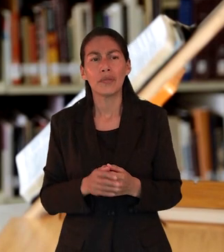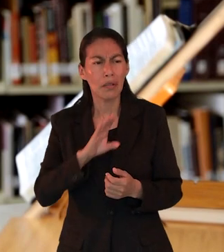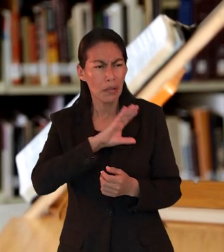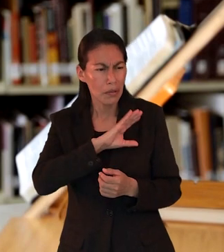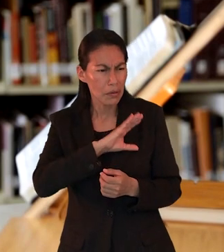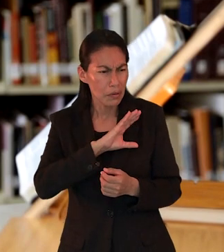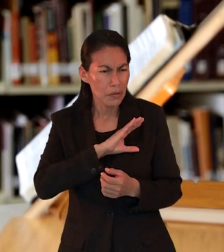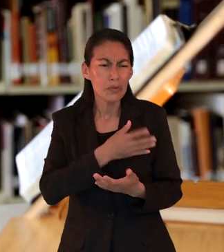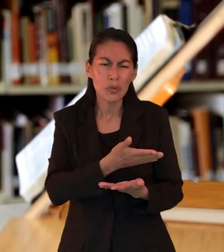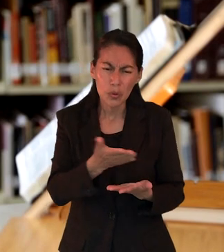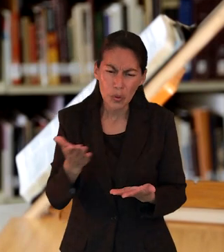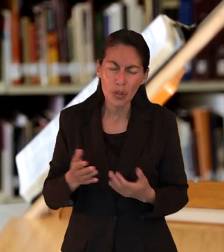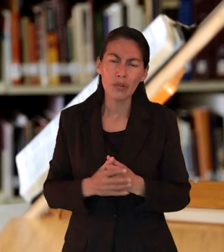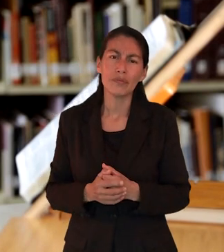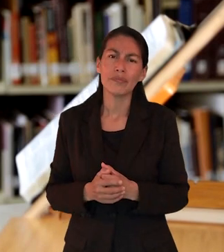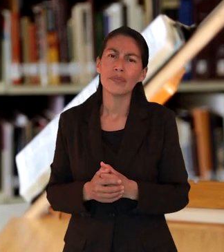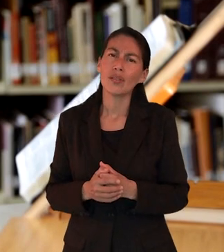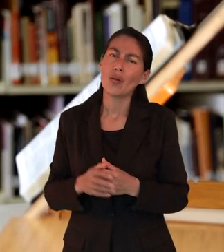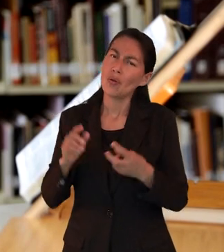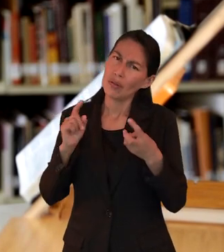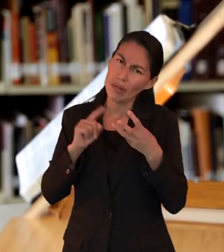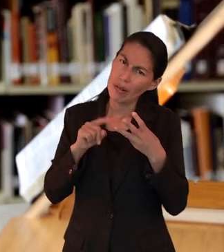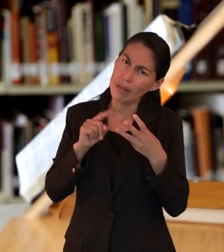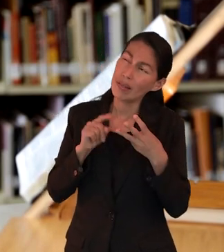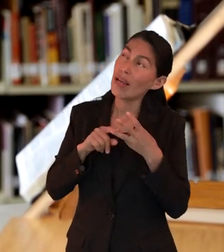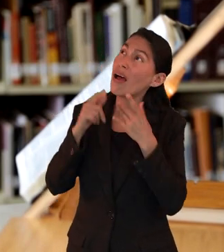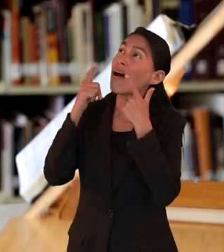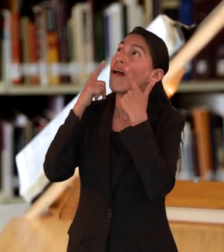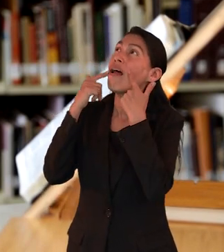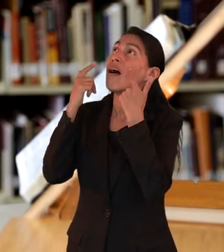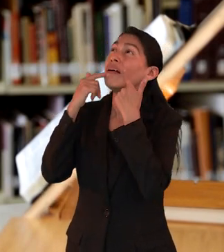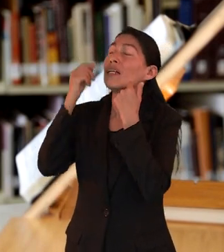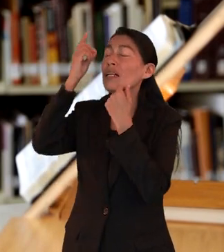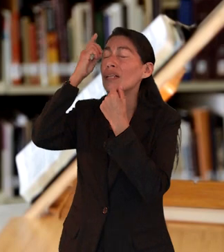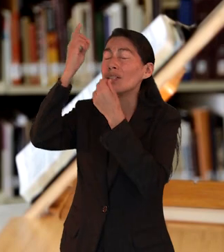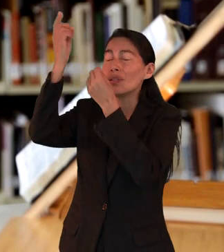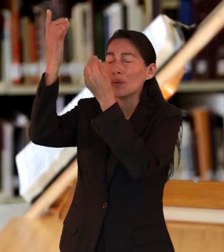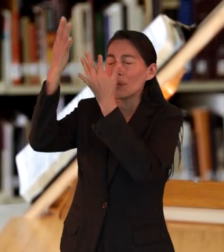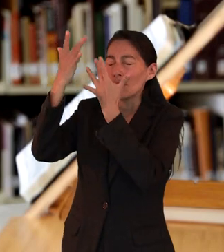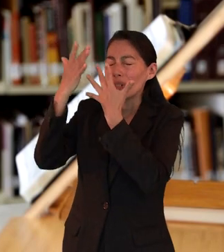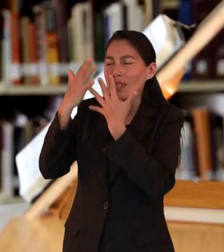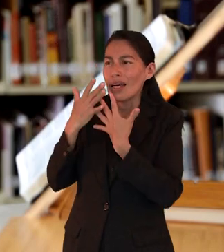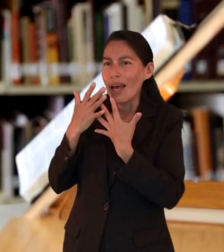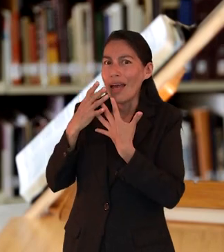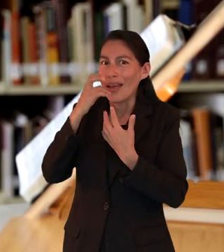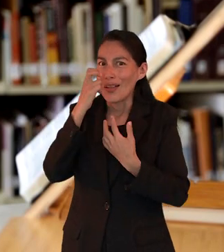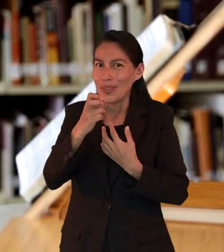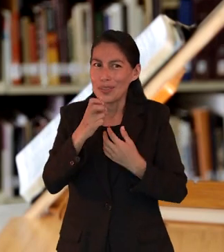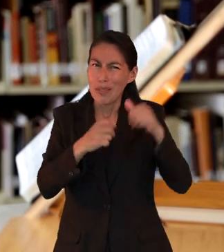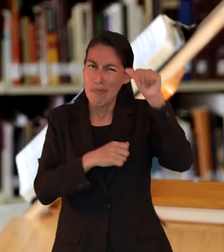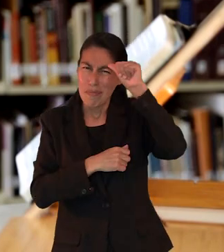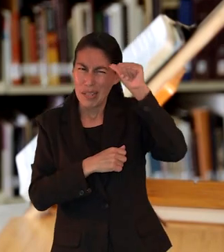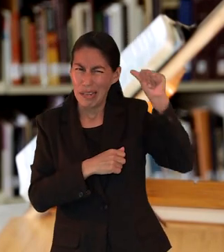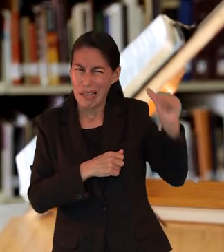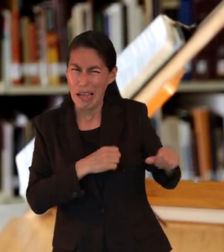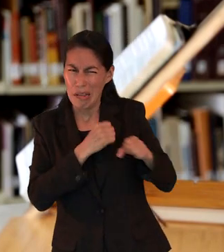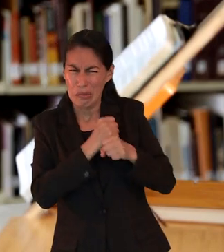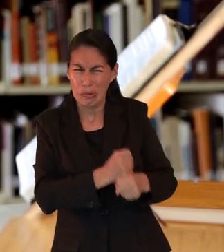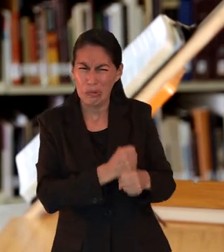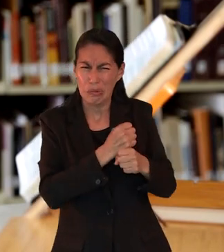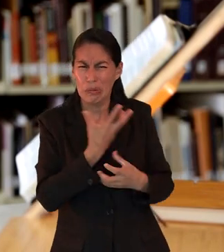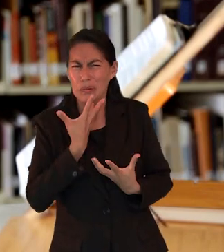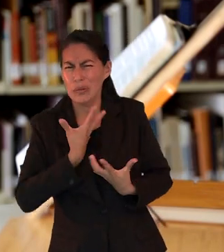estímulo al amor. También procurar que la gracia nos llene a todos para evitar